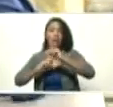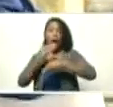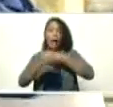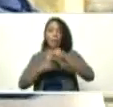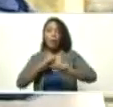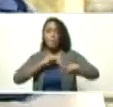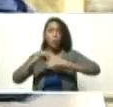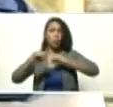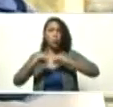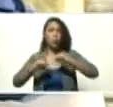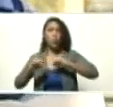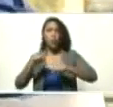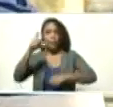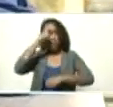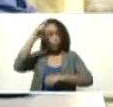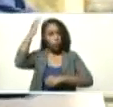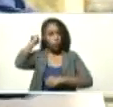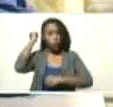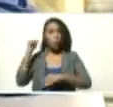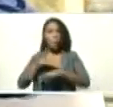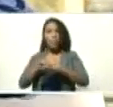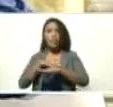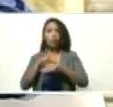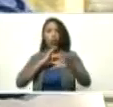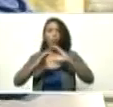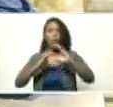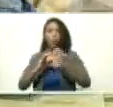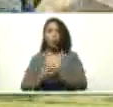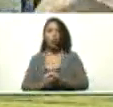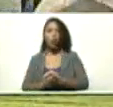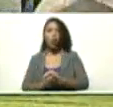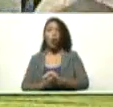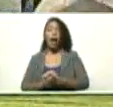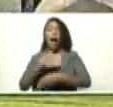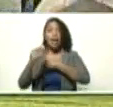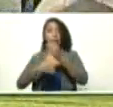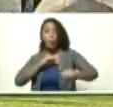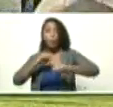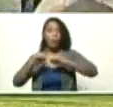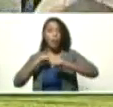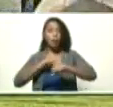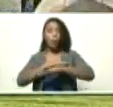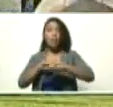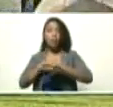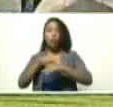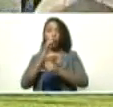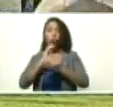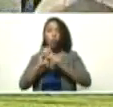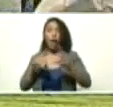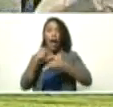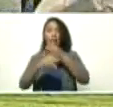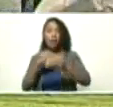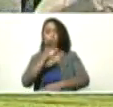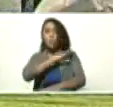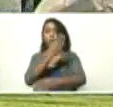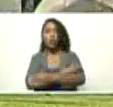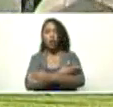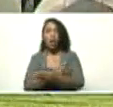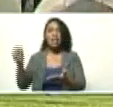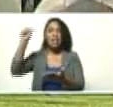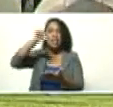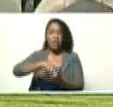acciones, Alfred Nazaret, tomar las acciones, Ernesto Villegas. Vamos a crear un poderoso